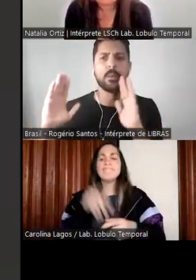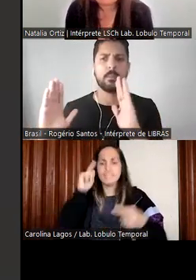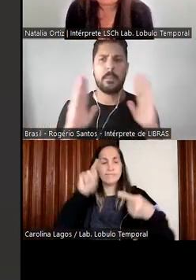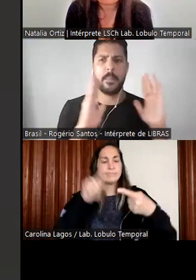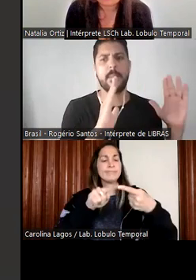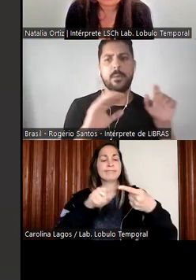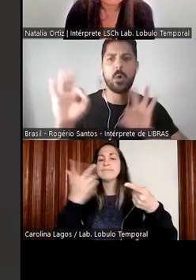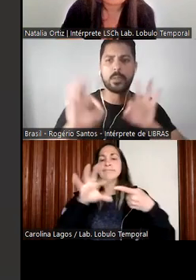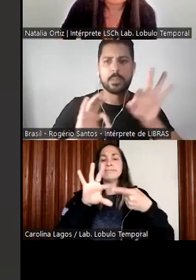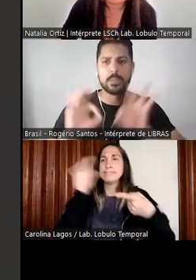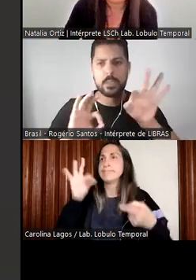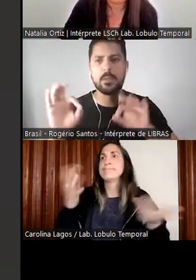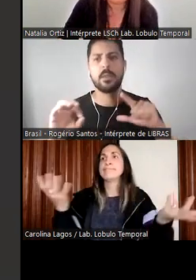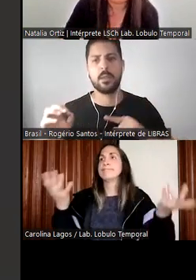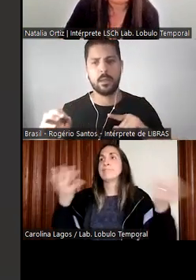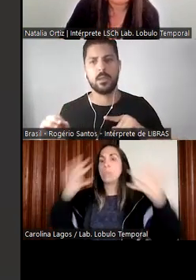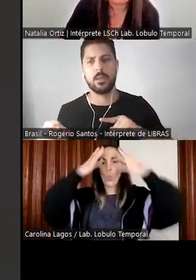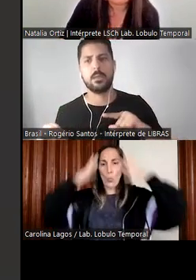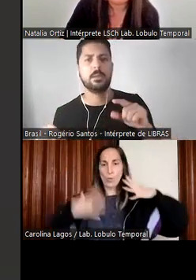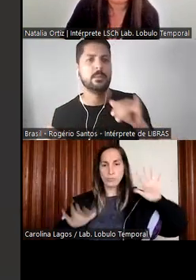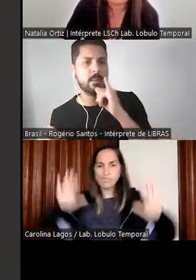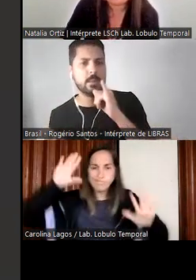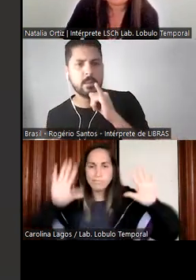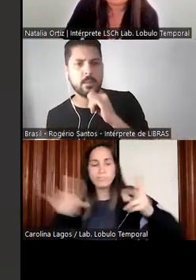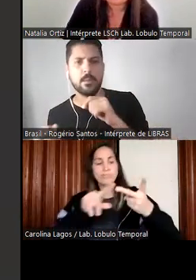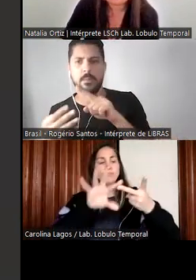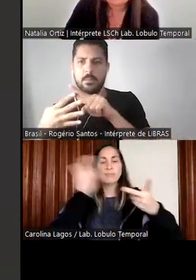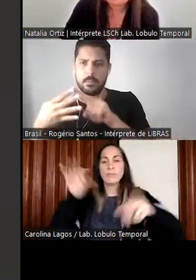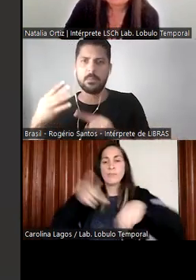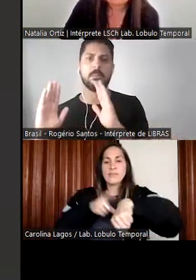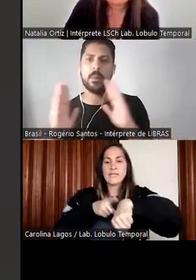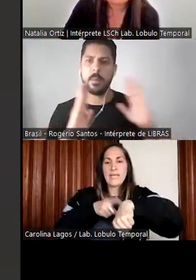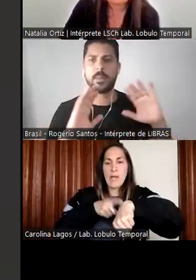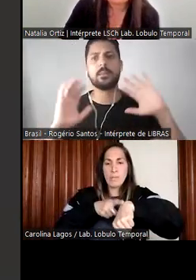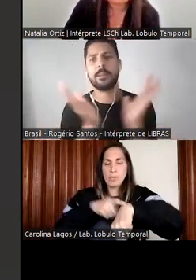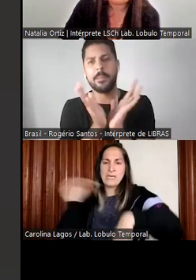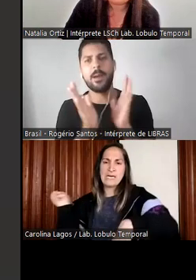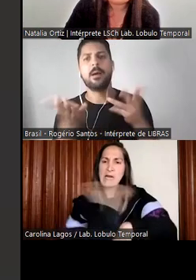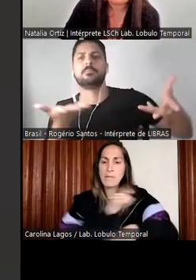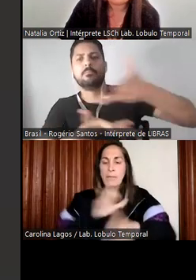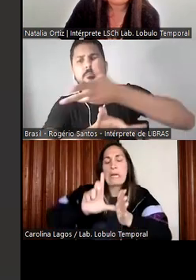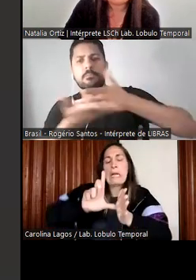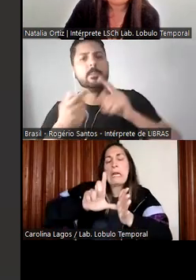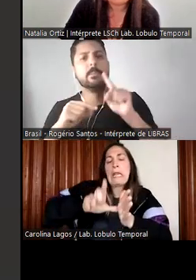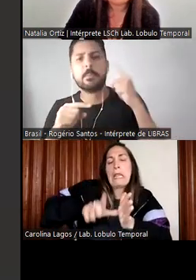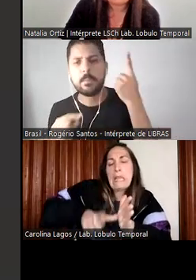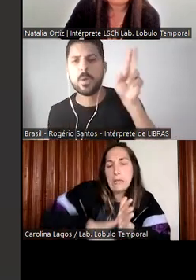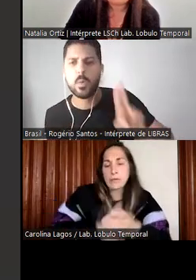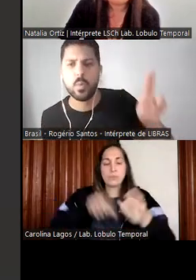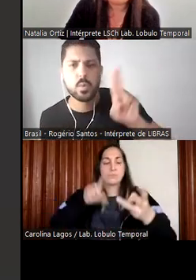Disminuimos de 9 a 4 en el trabajo colectivo. Primero utilizamos, por